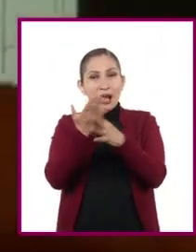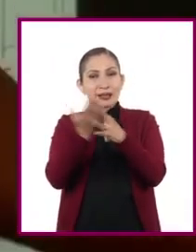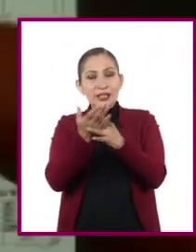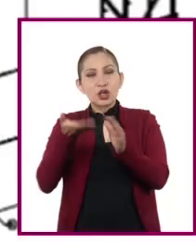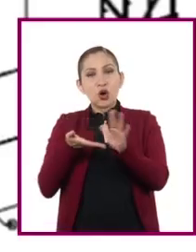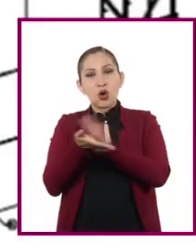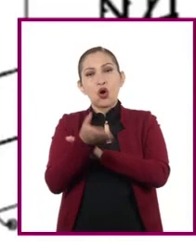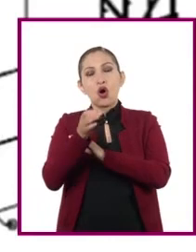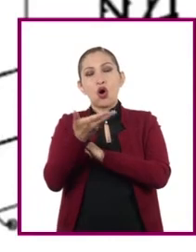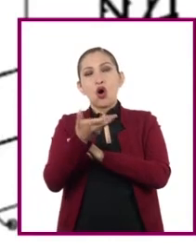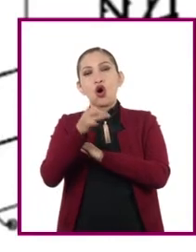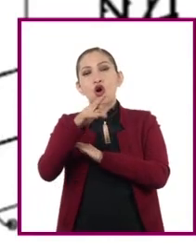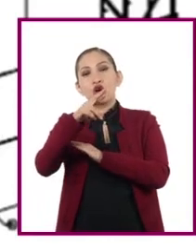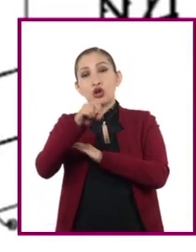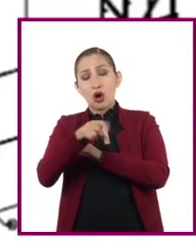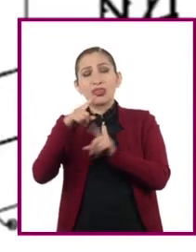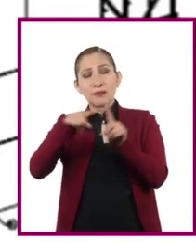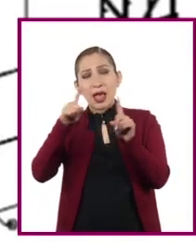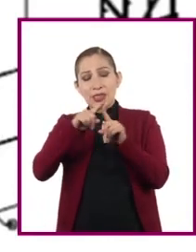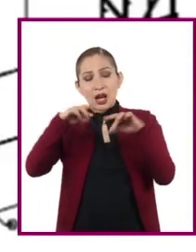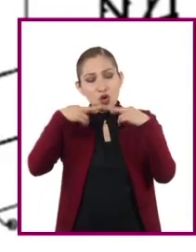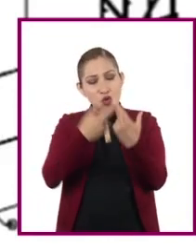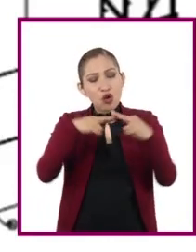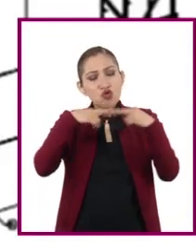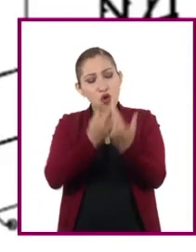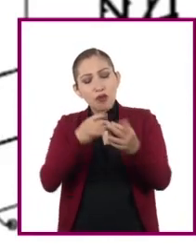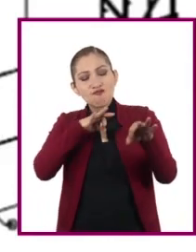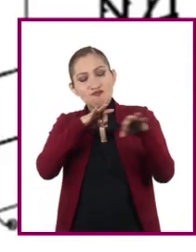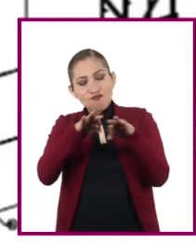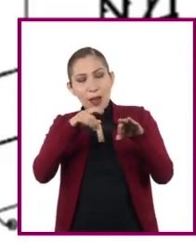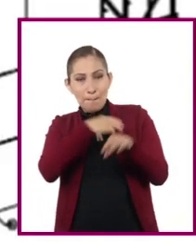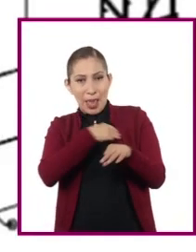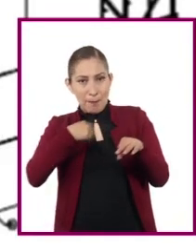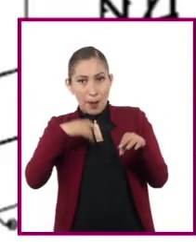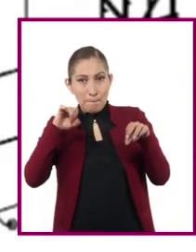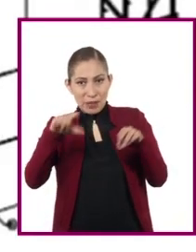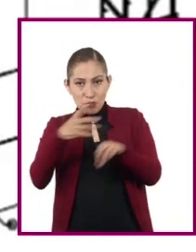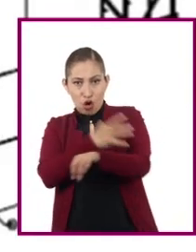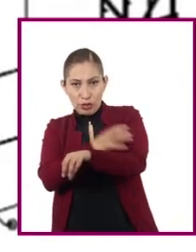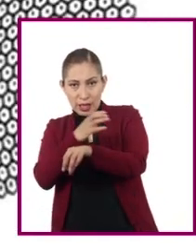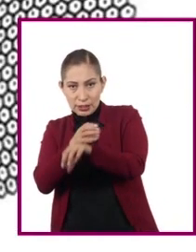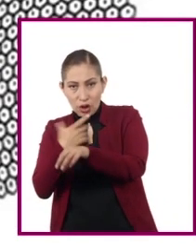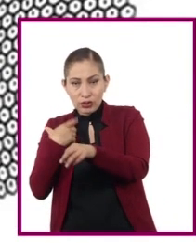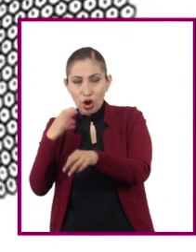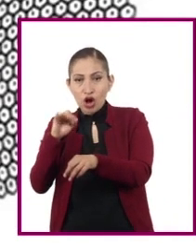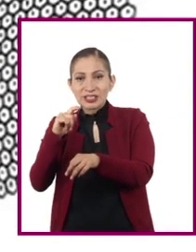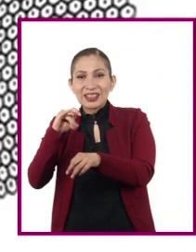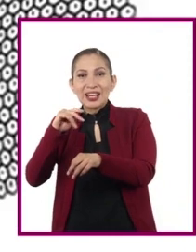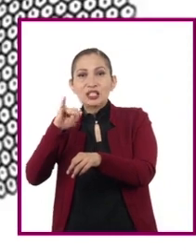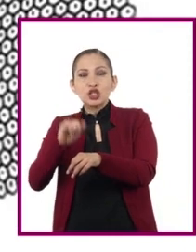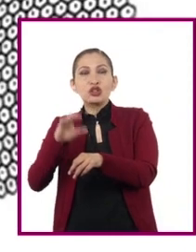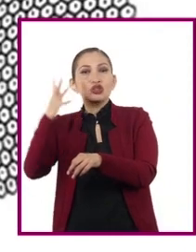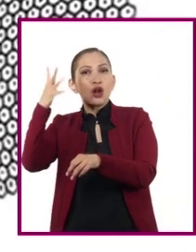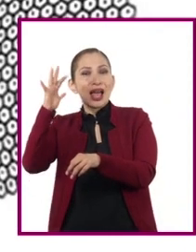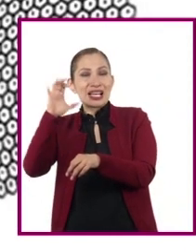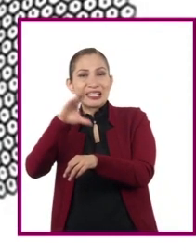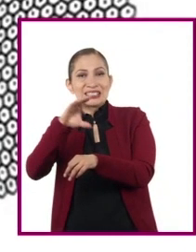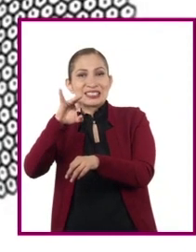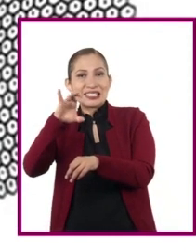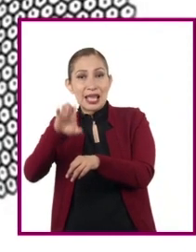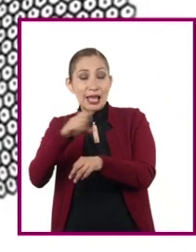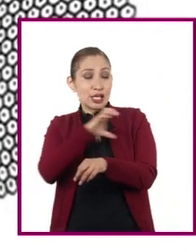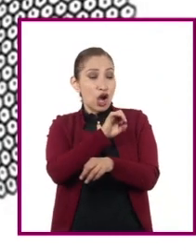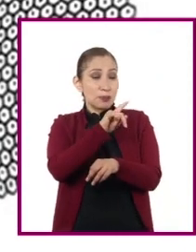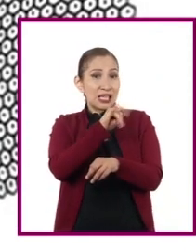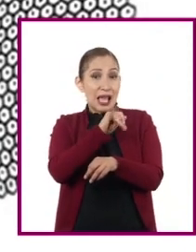componentes del horno. Después de numerosas reuniones de trabajo entre los miembros de la Coordinación de Concentración Solar del CIE y